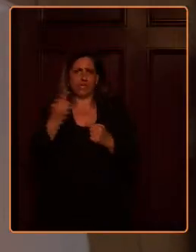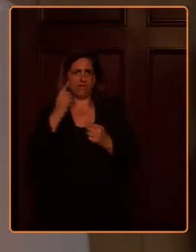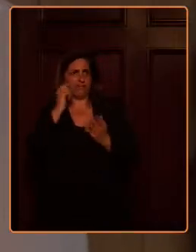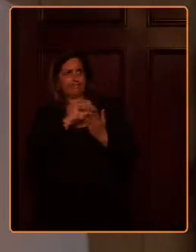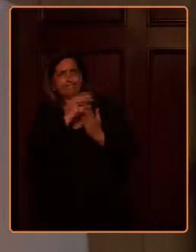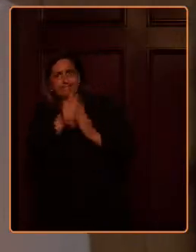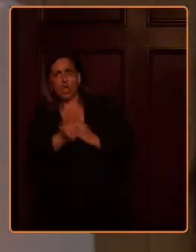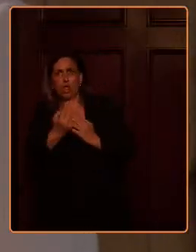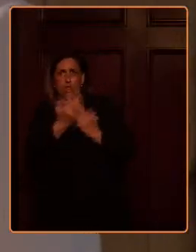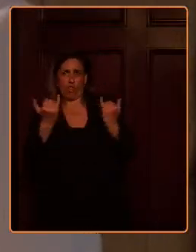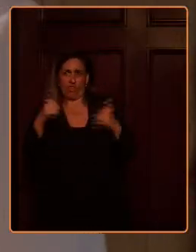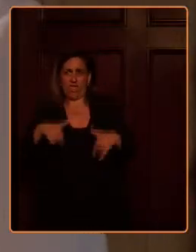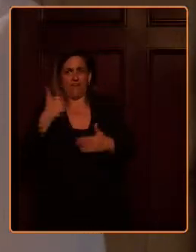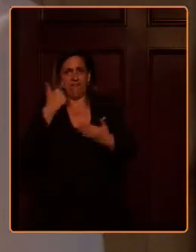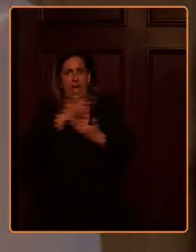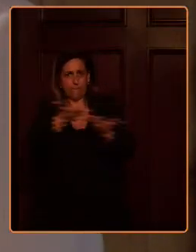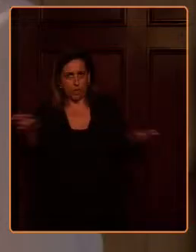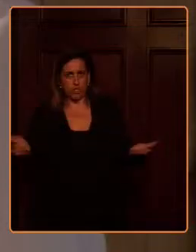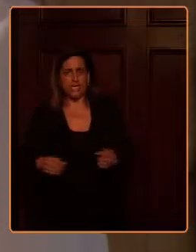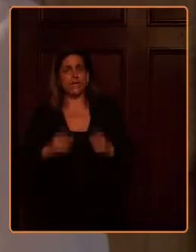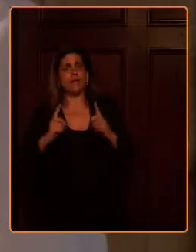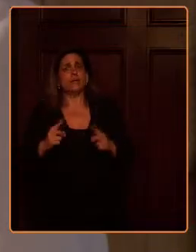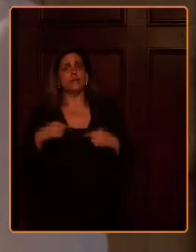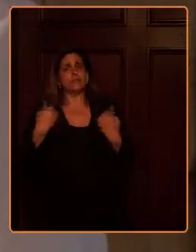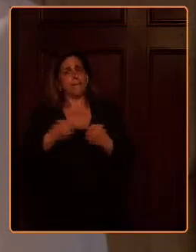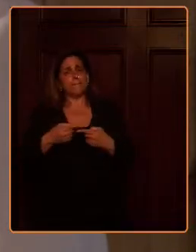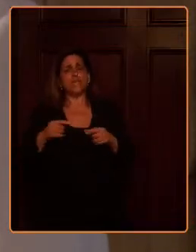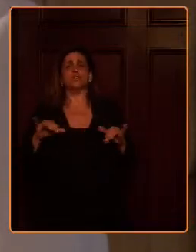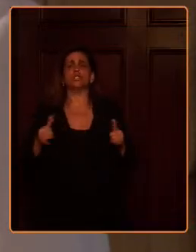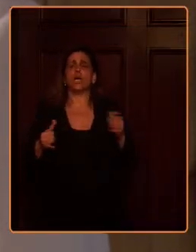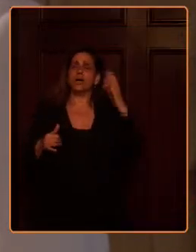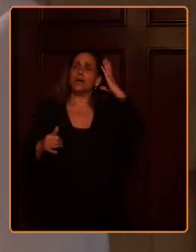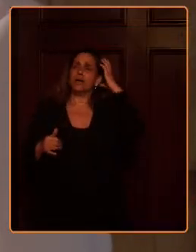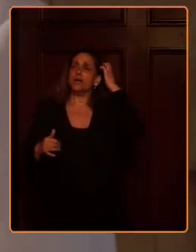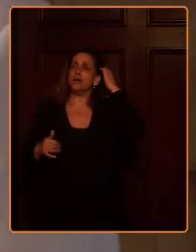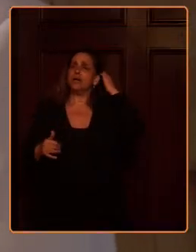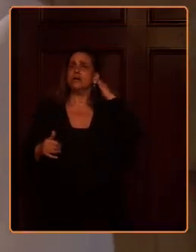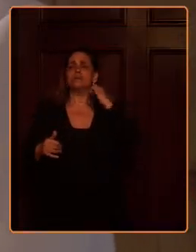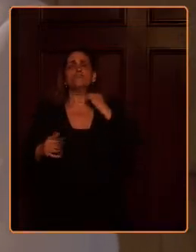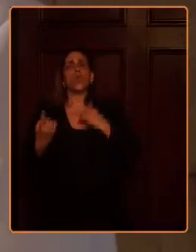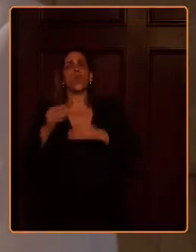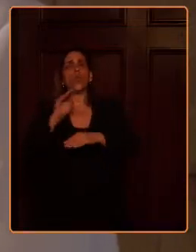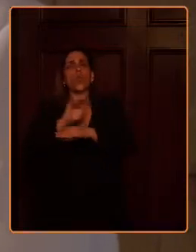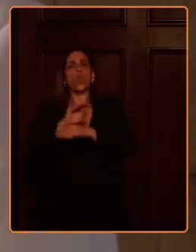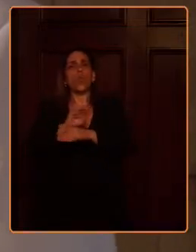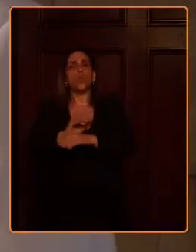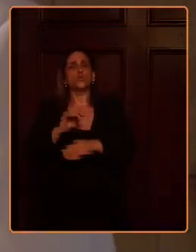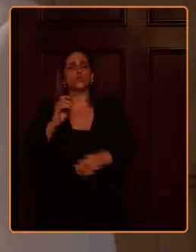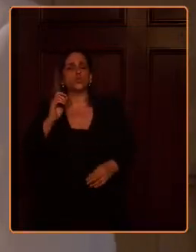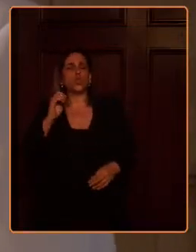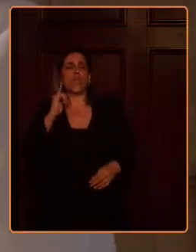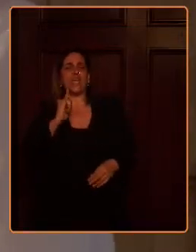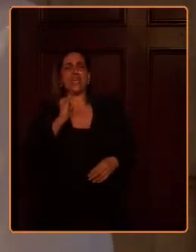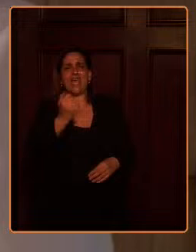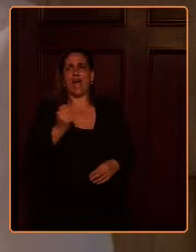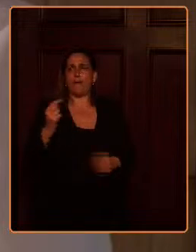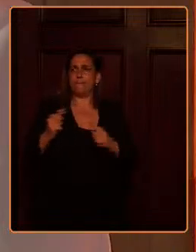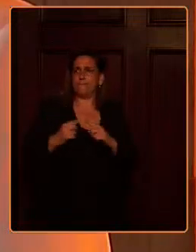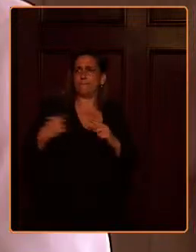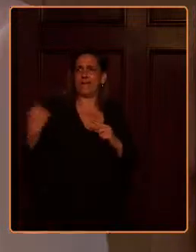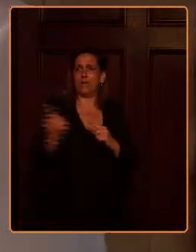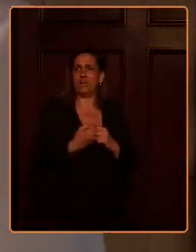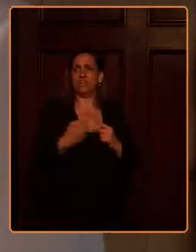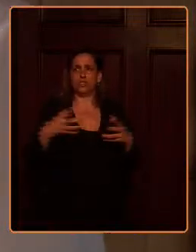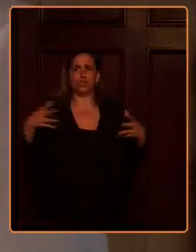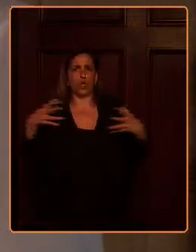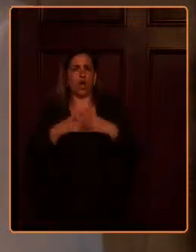2 jornadas. Tenemos también disponibilizado un curso de inteligencia artificial para toda la